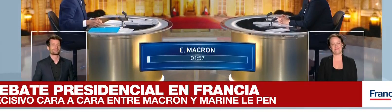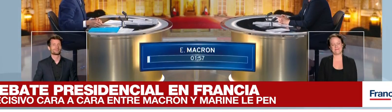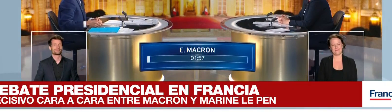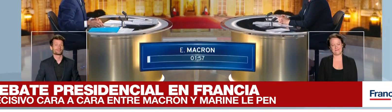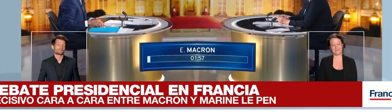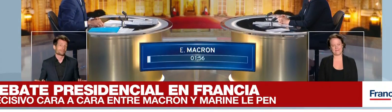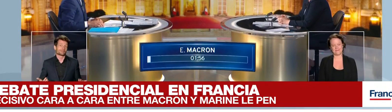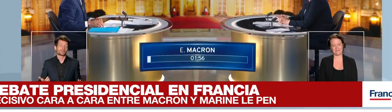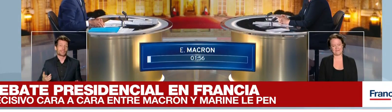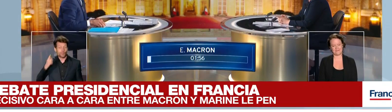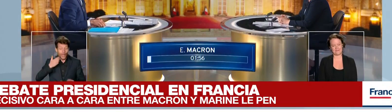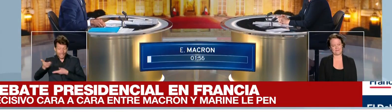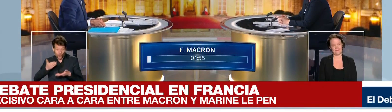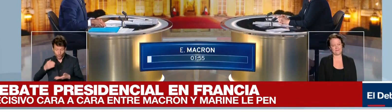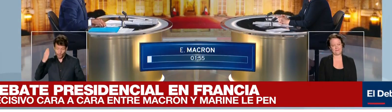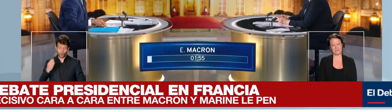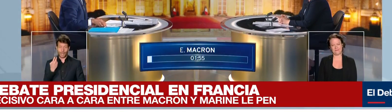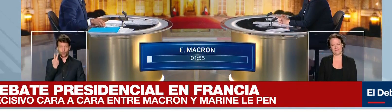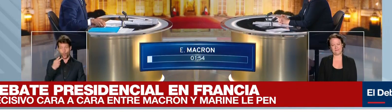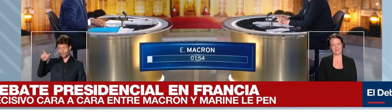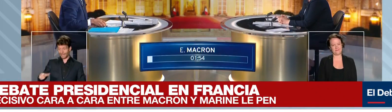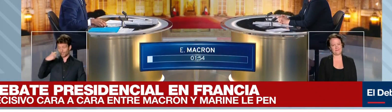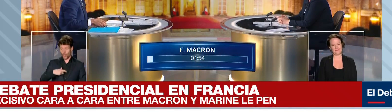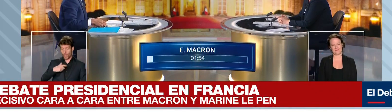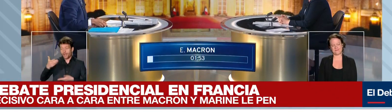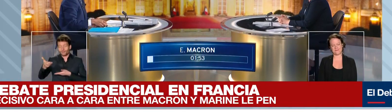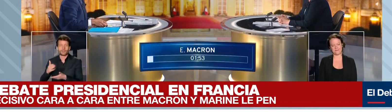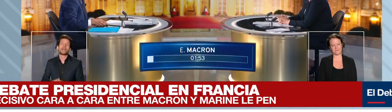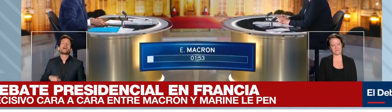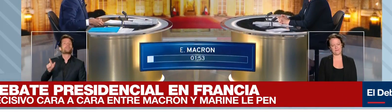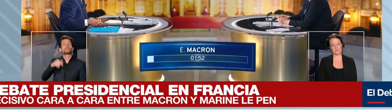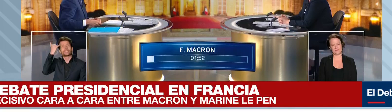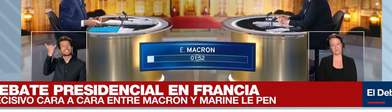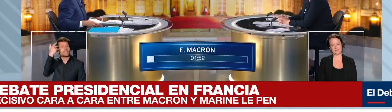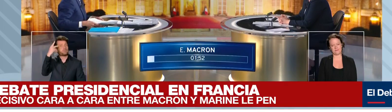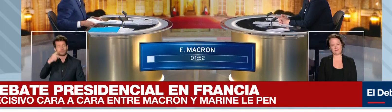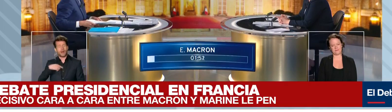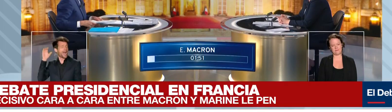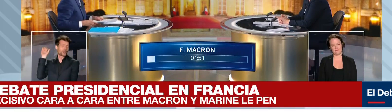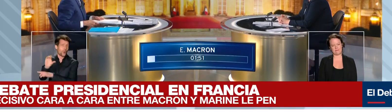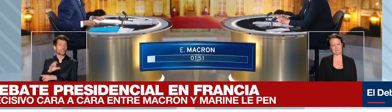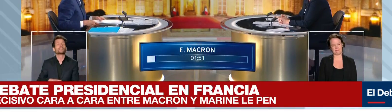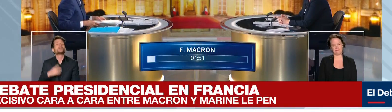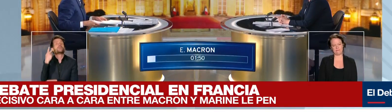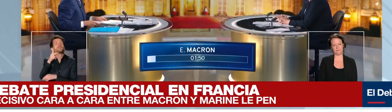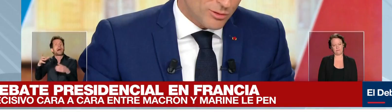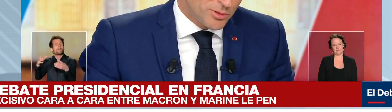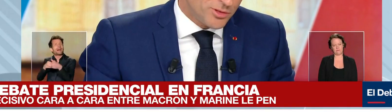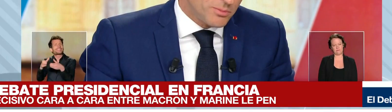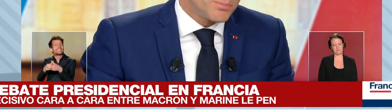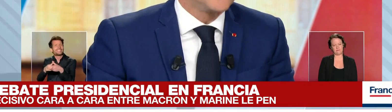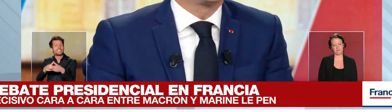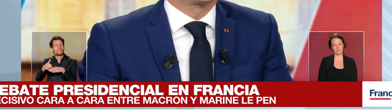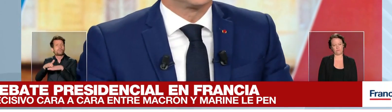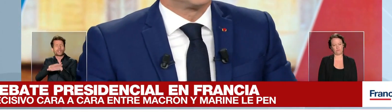se necesitan dos para poder llevar a cabo estos intercambios, y combato sus ideas y el partido, que es el suyo, y su